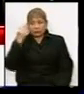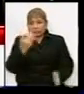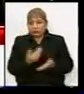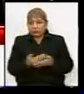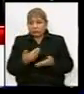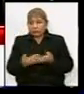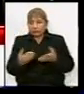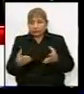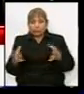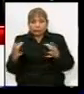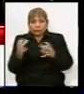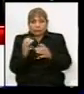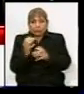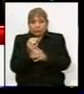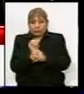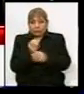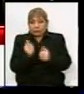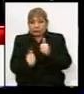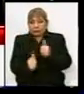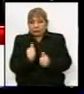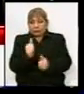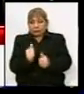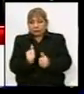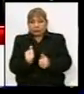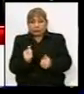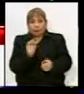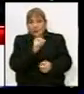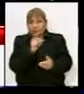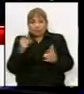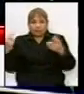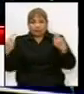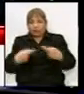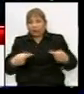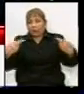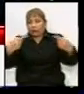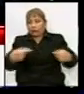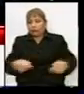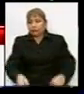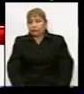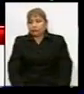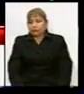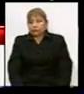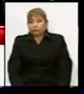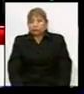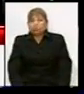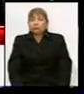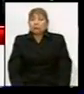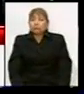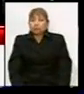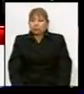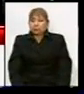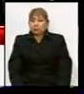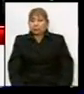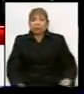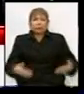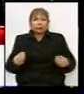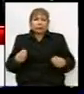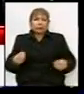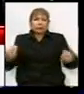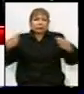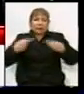ese consenso en el cual ya necesitan enfrentamientos porque obviamente estos enfrentamientos